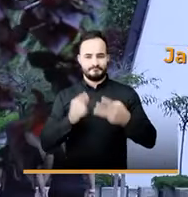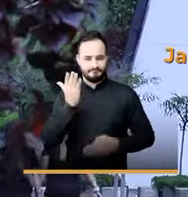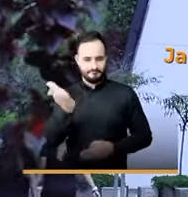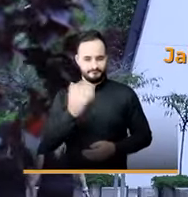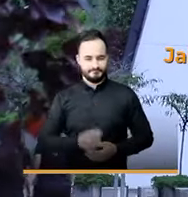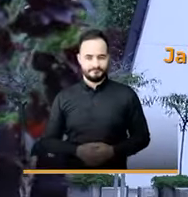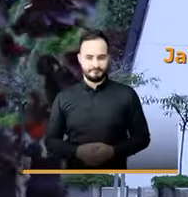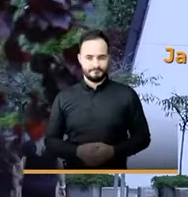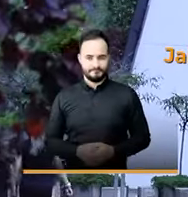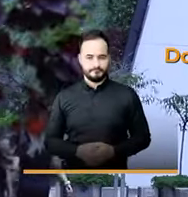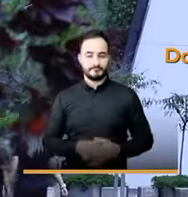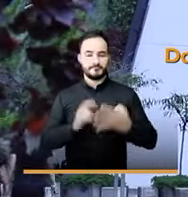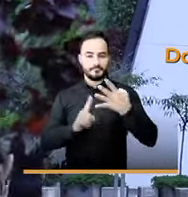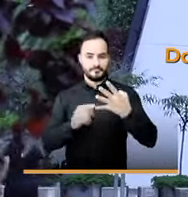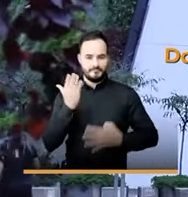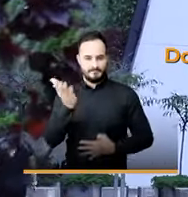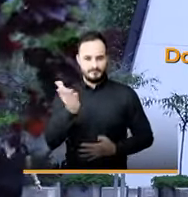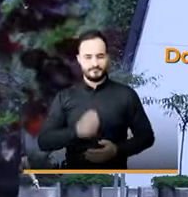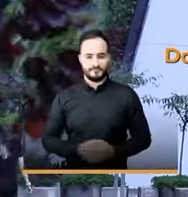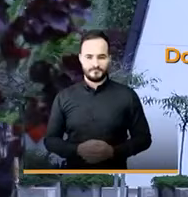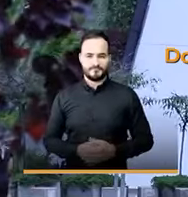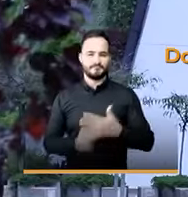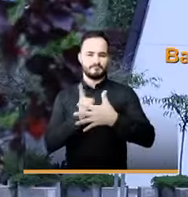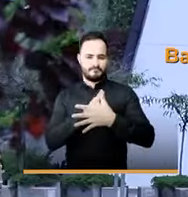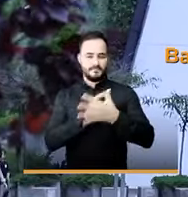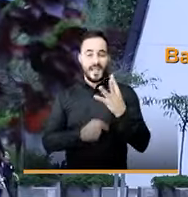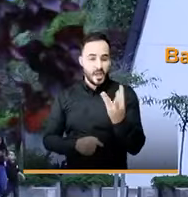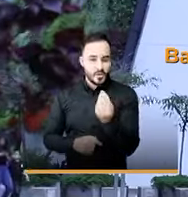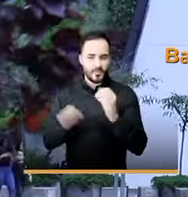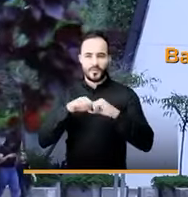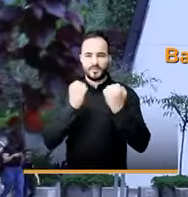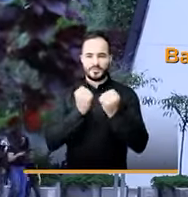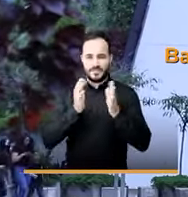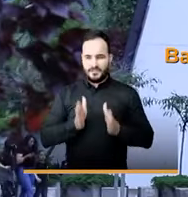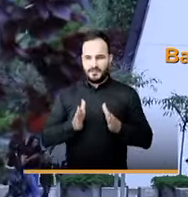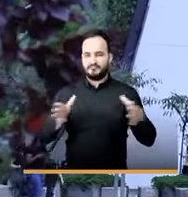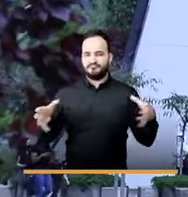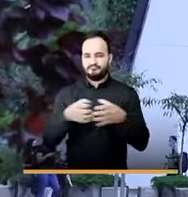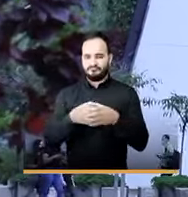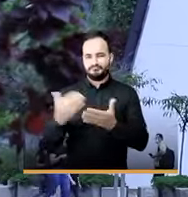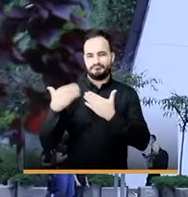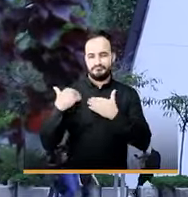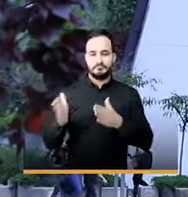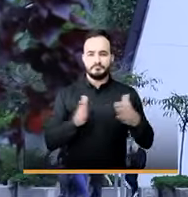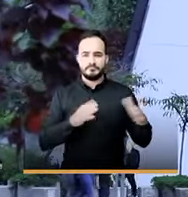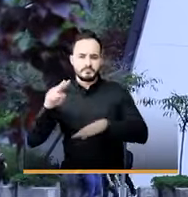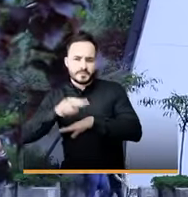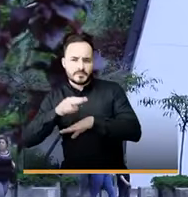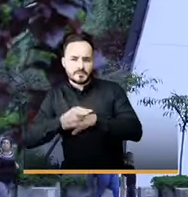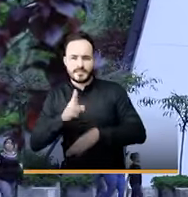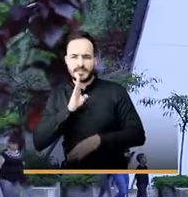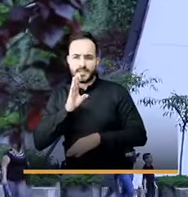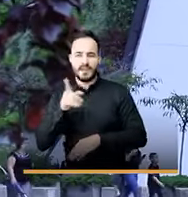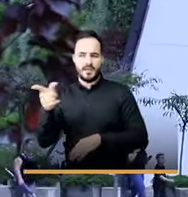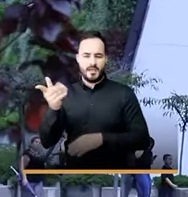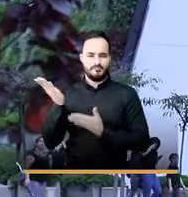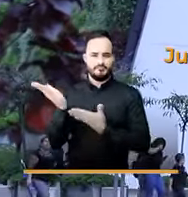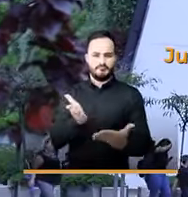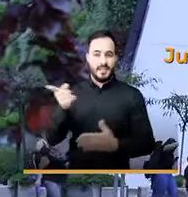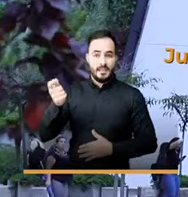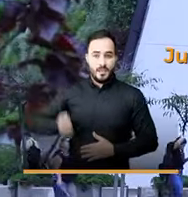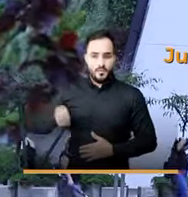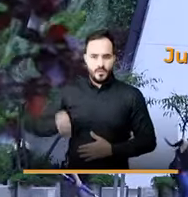Jaime Roberto Cuartas Ochoa, Dora Cecilia Saldarriaga y Bamington Darío Flores. La interventoría está a cargo de la profesional